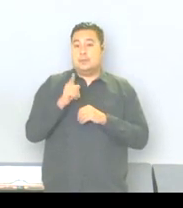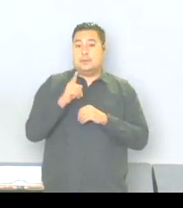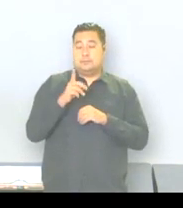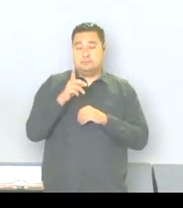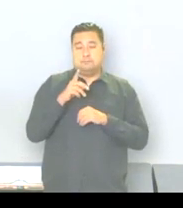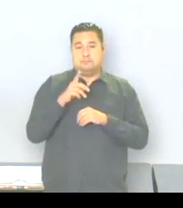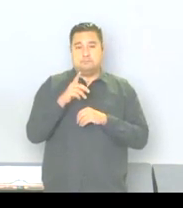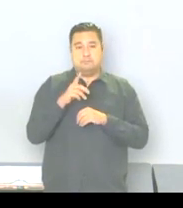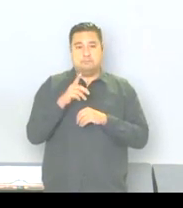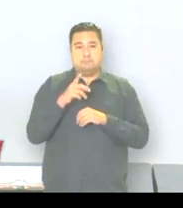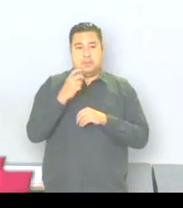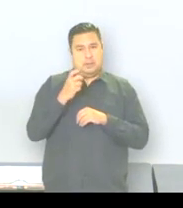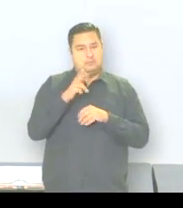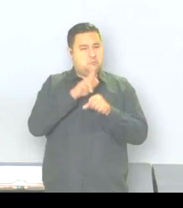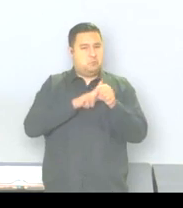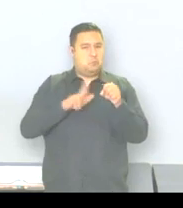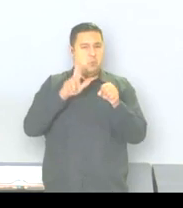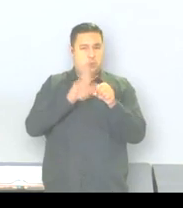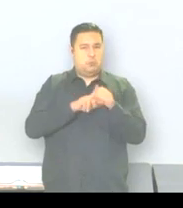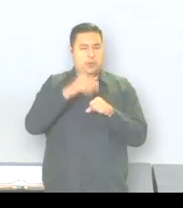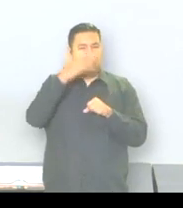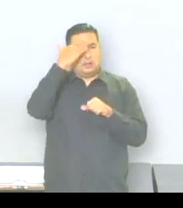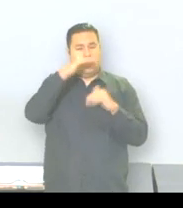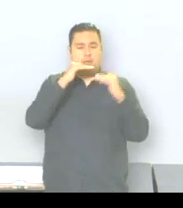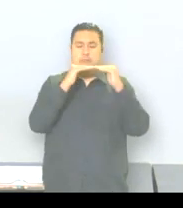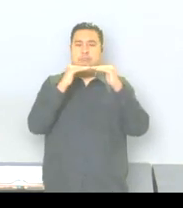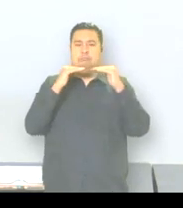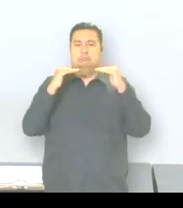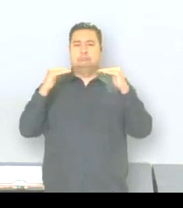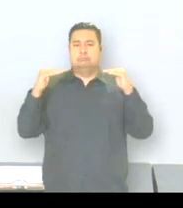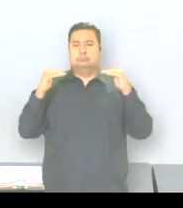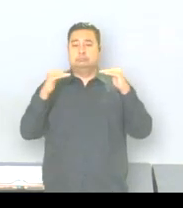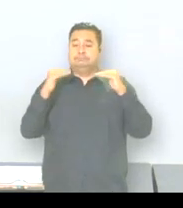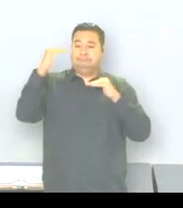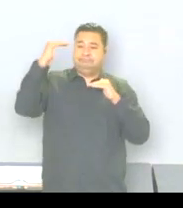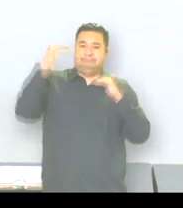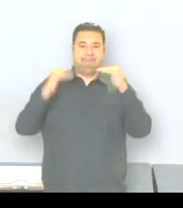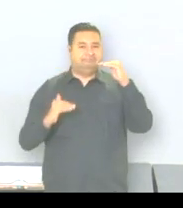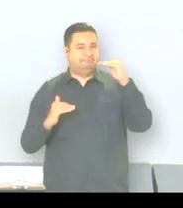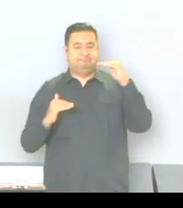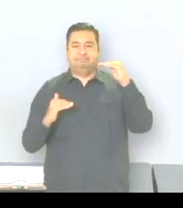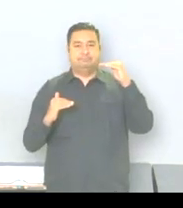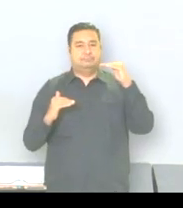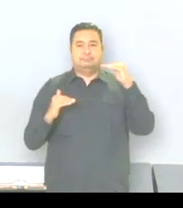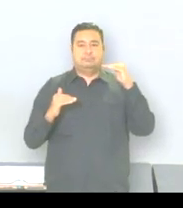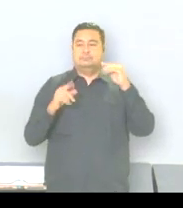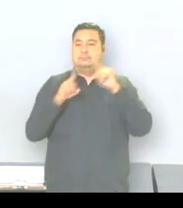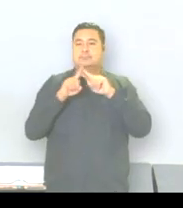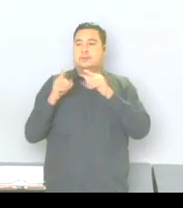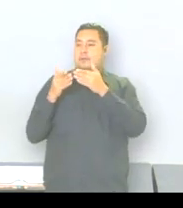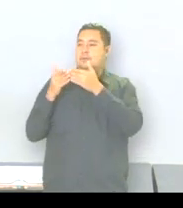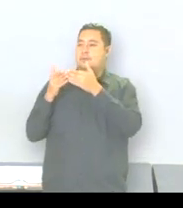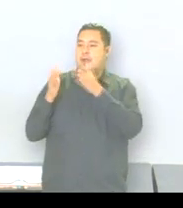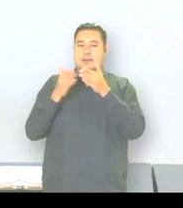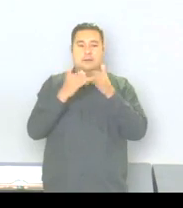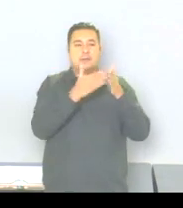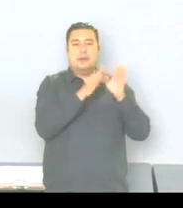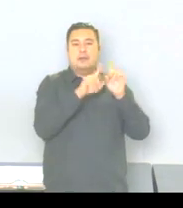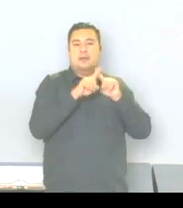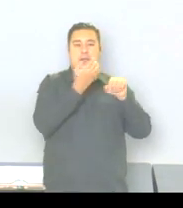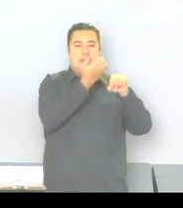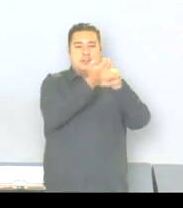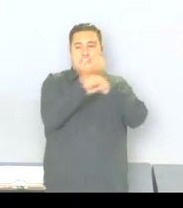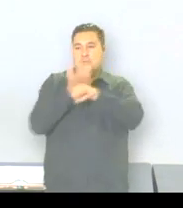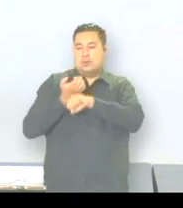parte de estabilidad. Esto es normal, es esperado, en razón de las aperturas que se están haciendo en los diferentes estados, y